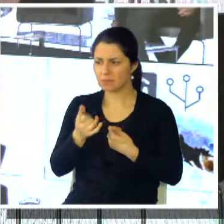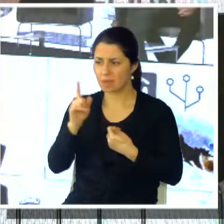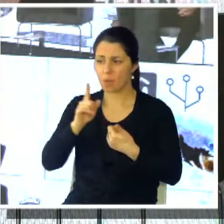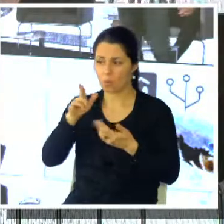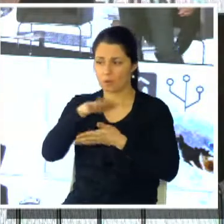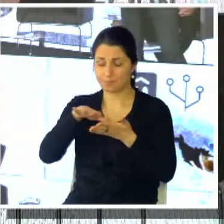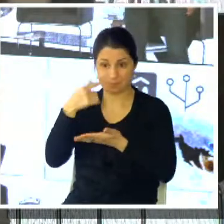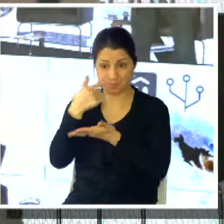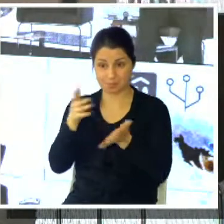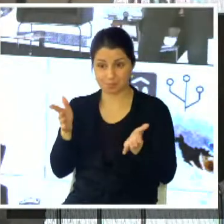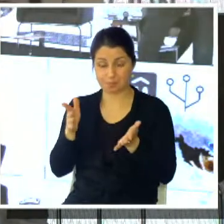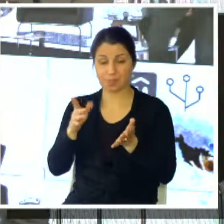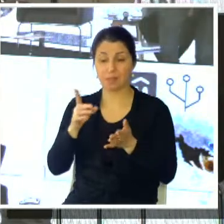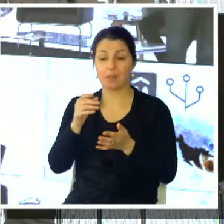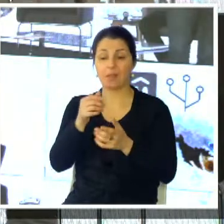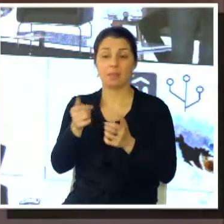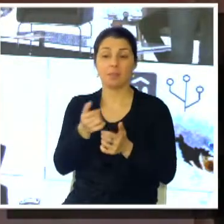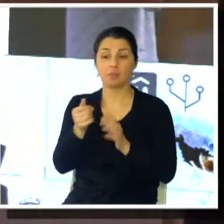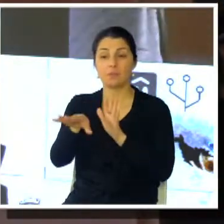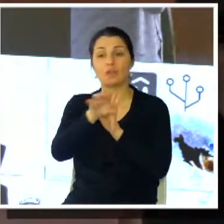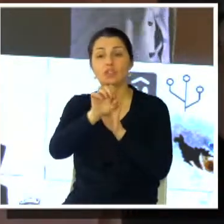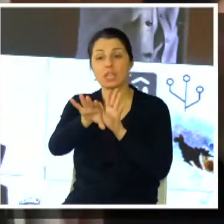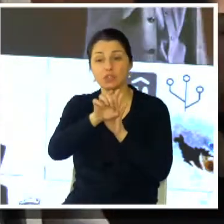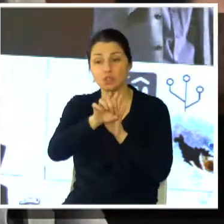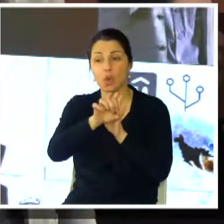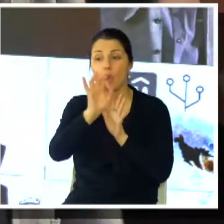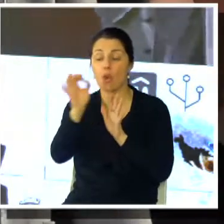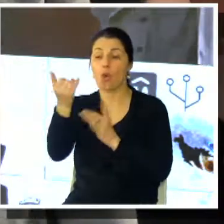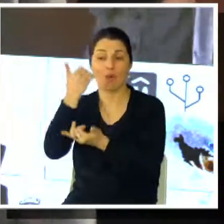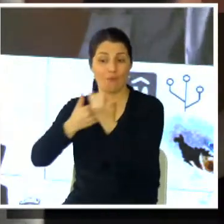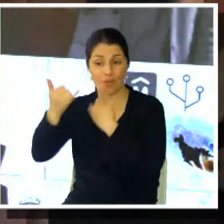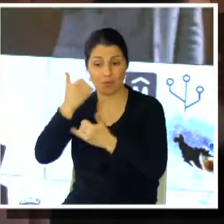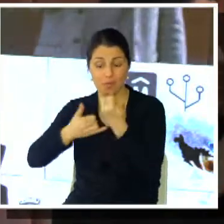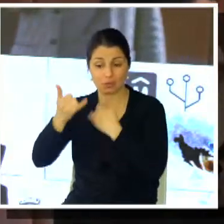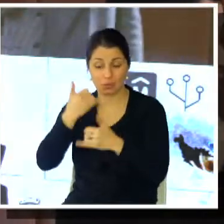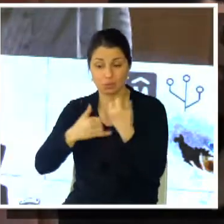casos. Los dispositivos sensores o los que se quiera tener información